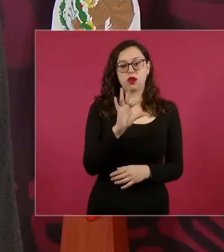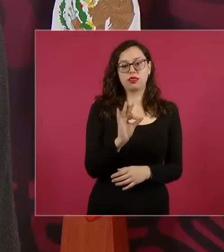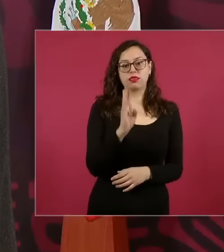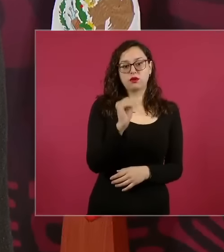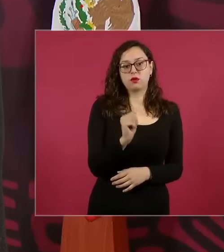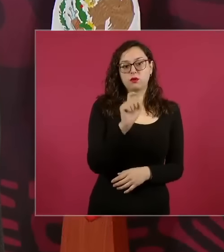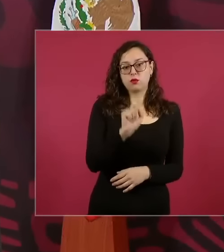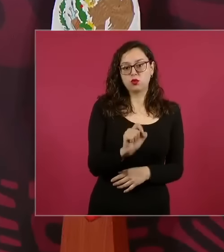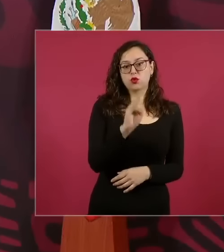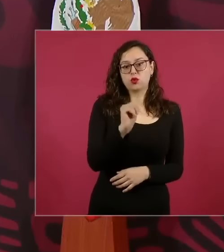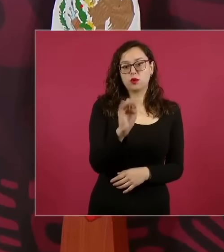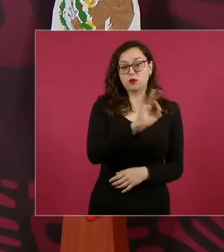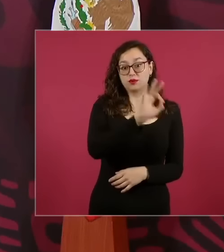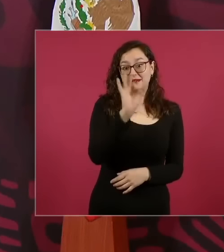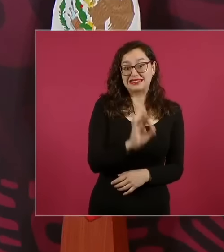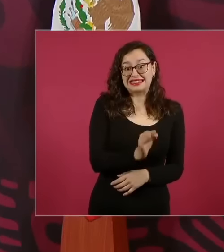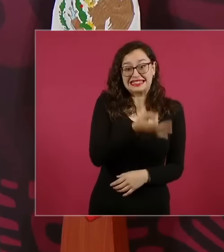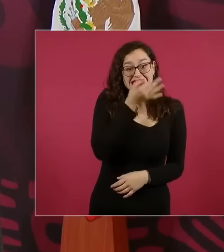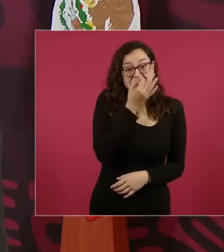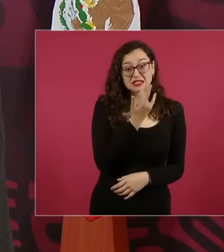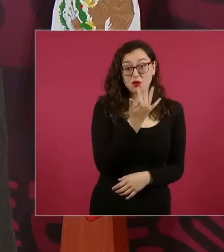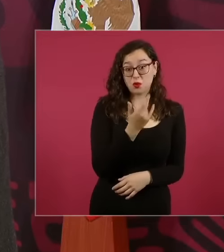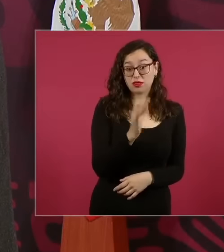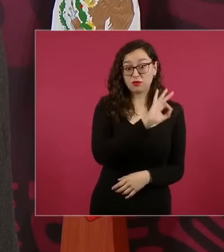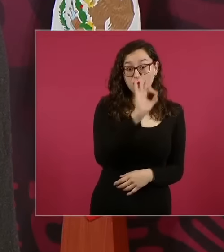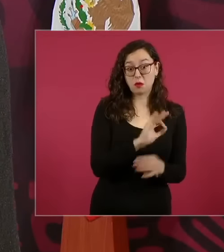49.9, casi 50%.